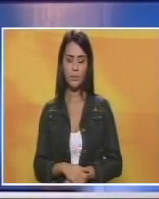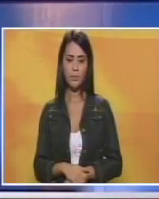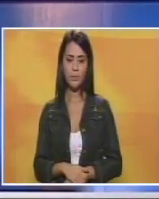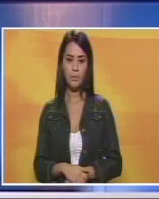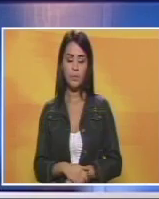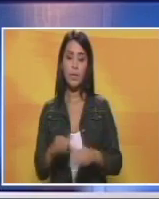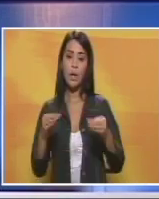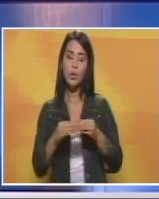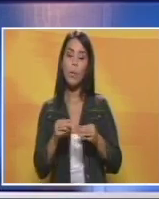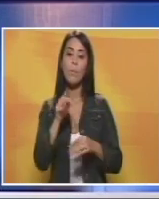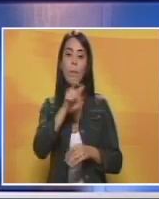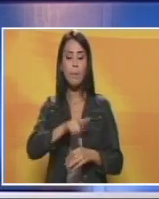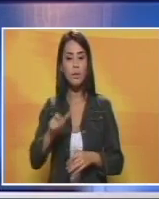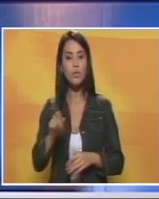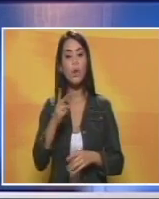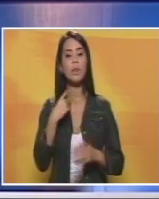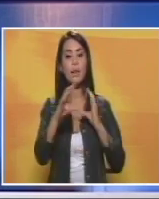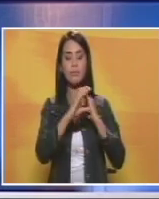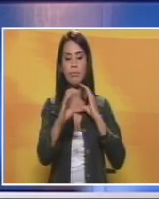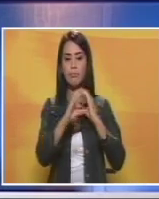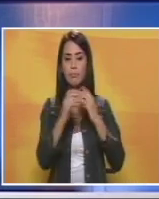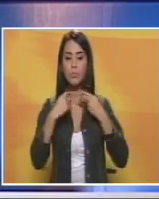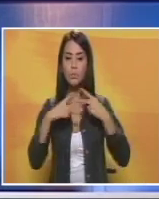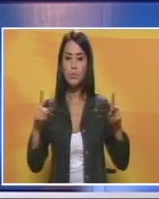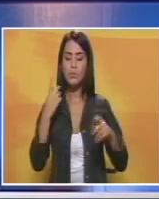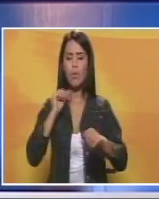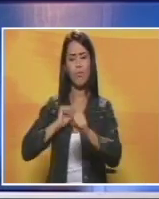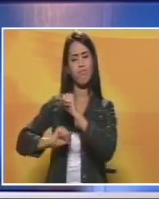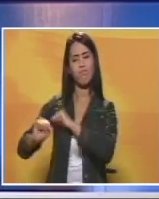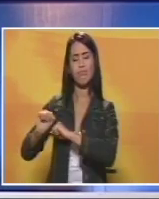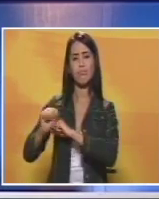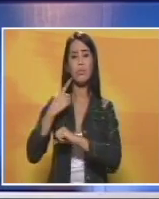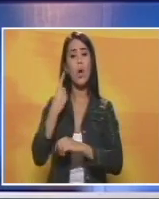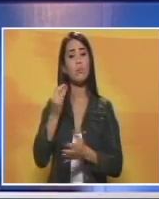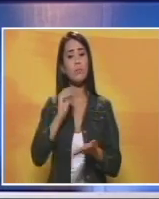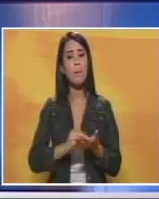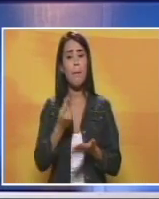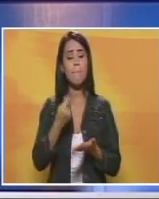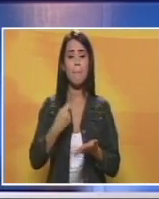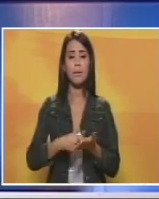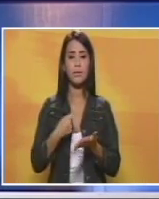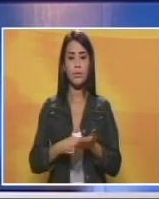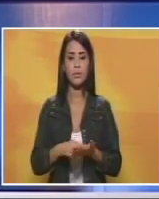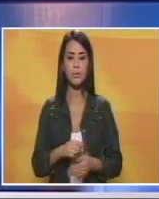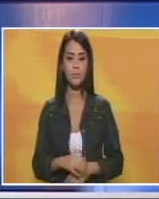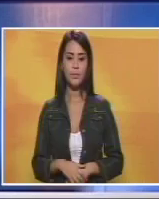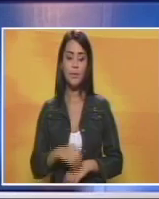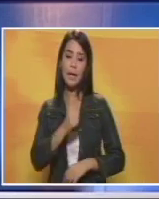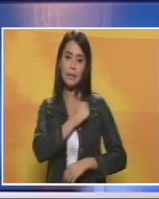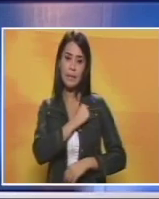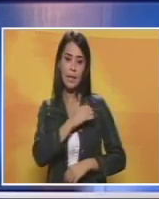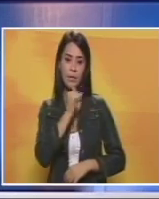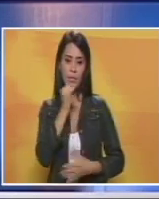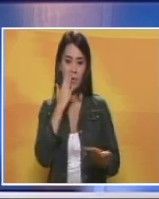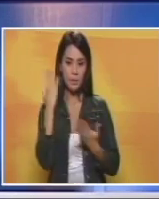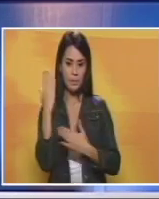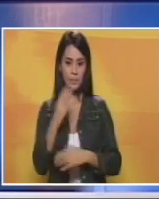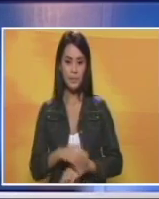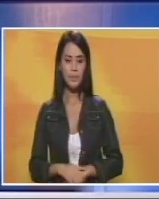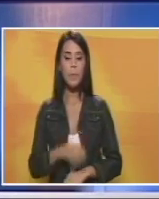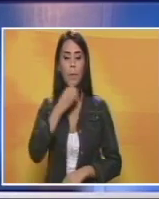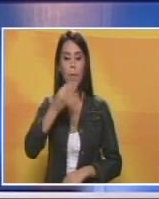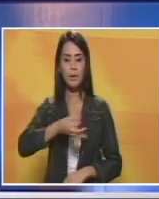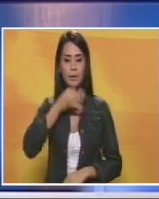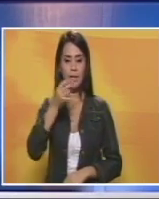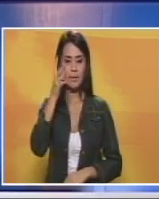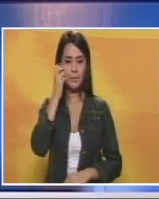El Comité de Usuarios del Transporte Público anunció su rechazo a los nuevos aumentos del pasaje. Santiago Gutiérrez de Chacayito nos amplía la información. Muy